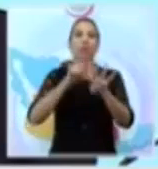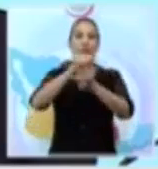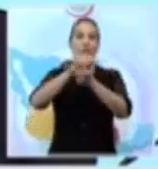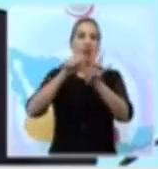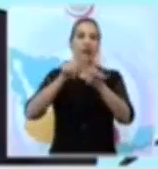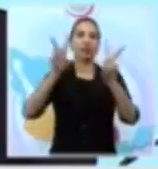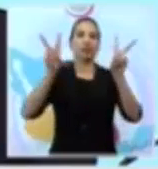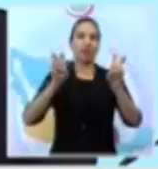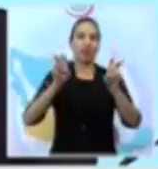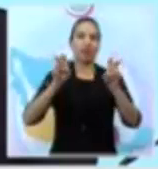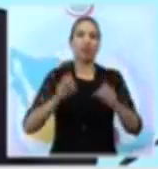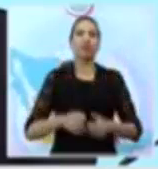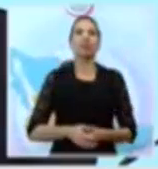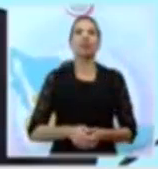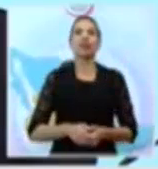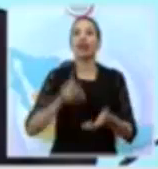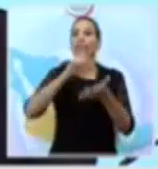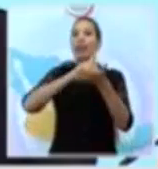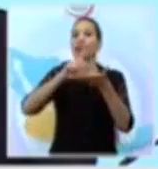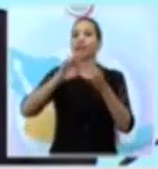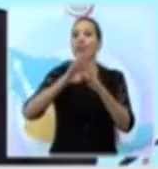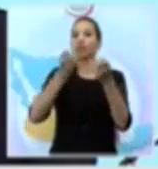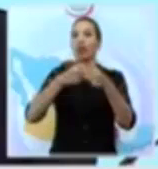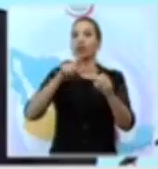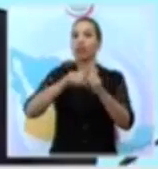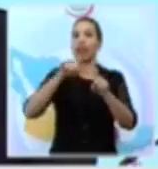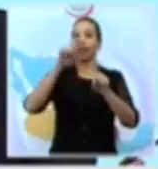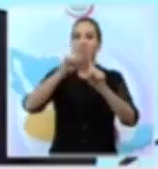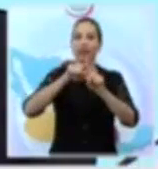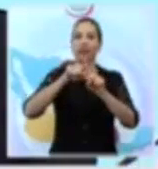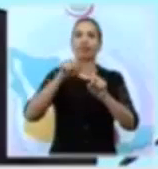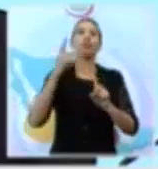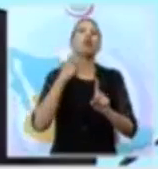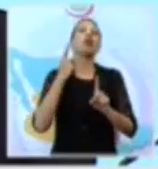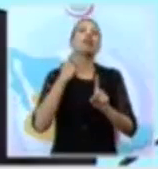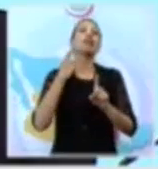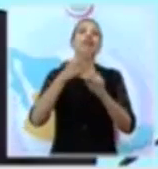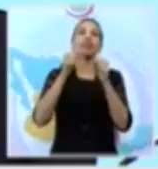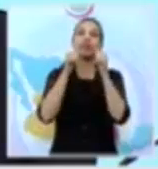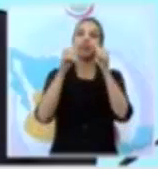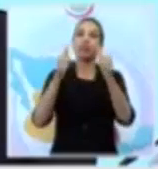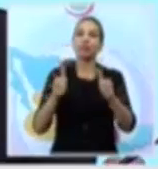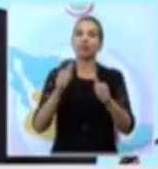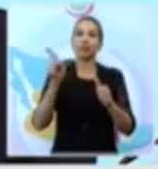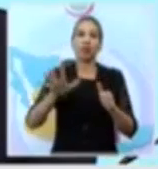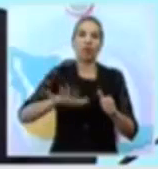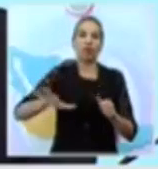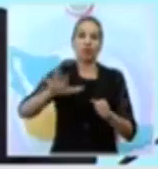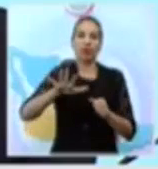temáticos: derechos sociales y políticas públicas,